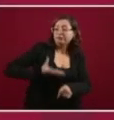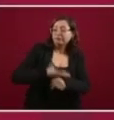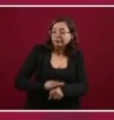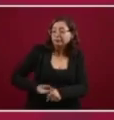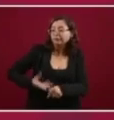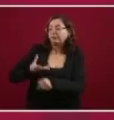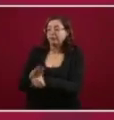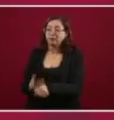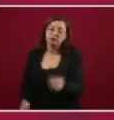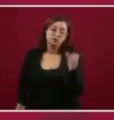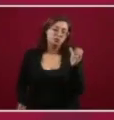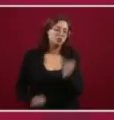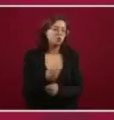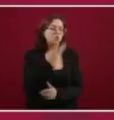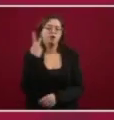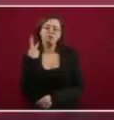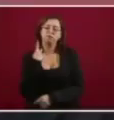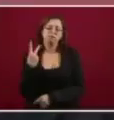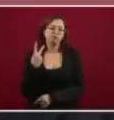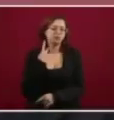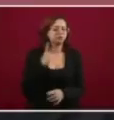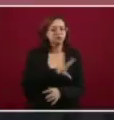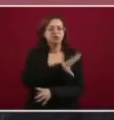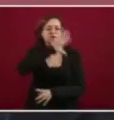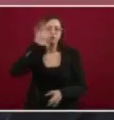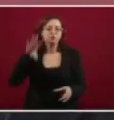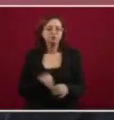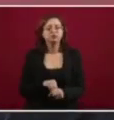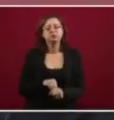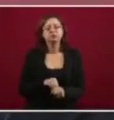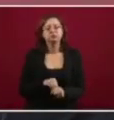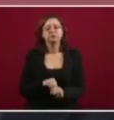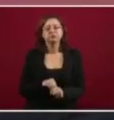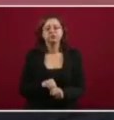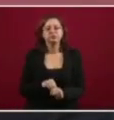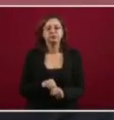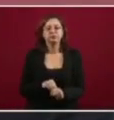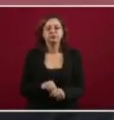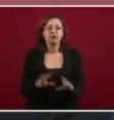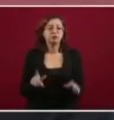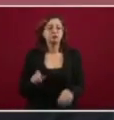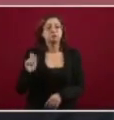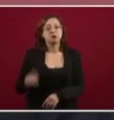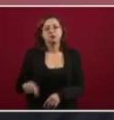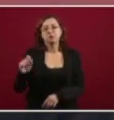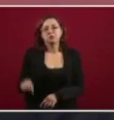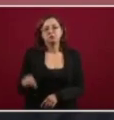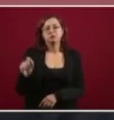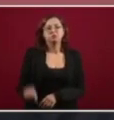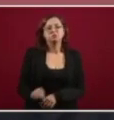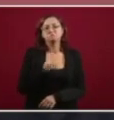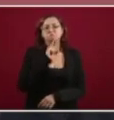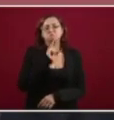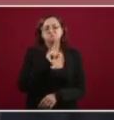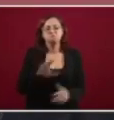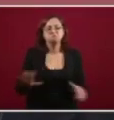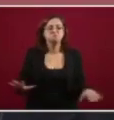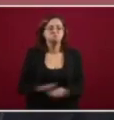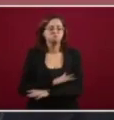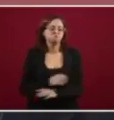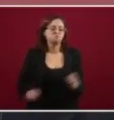del todo nueva. Ya no el camino trillado de siempre. Y